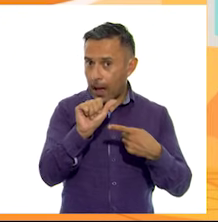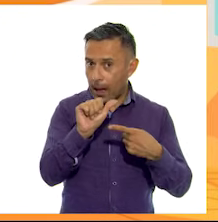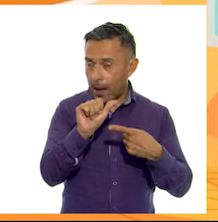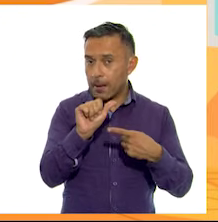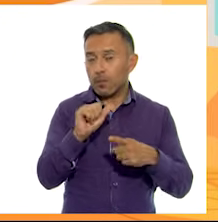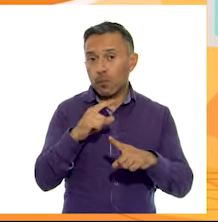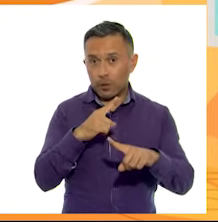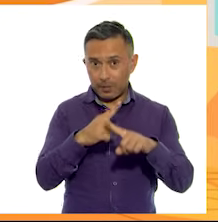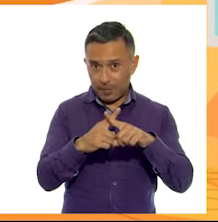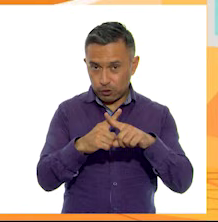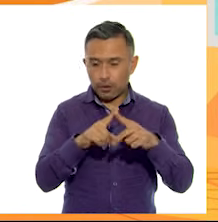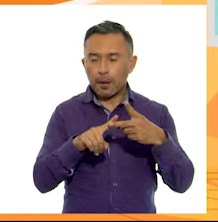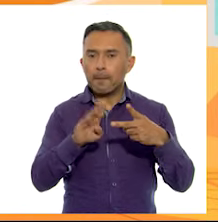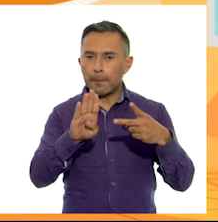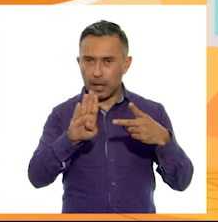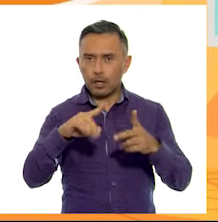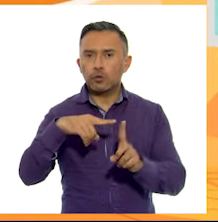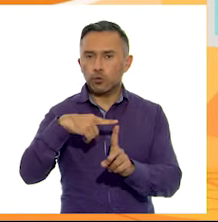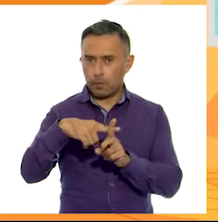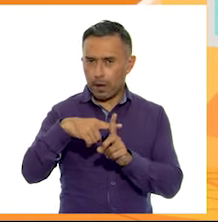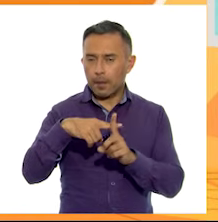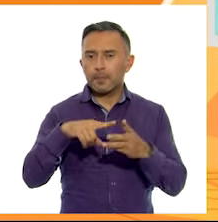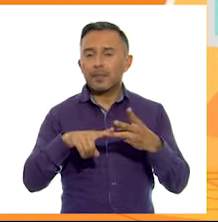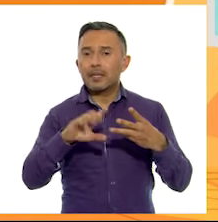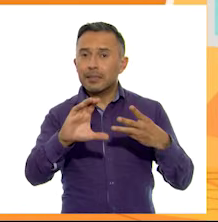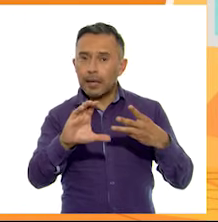La suma. C. La resta.